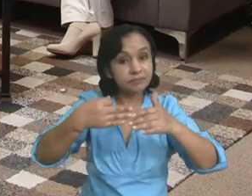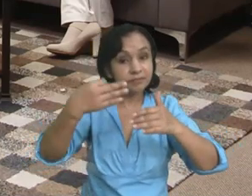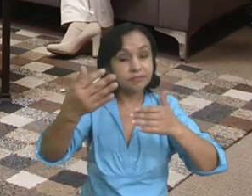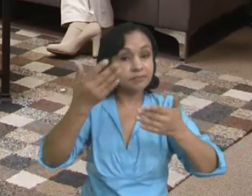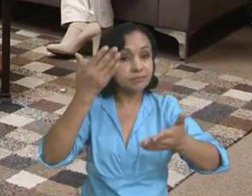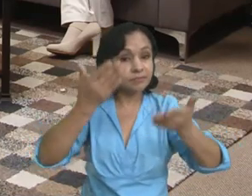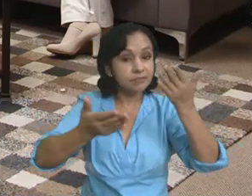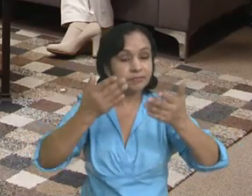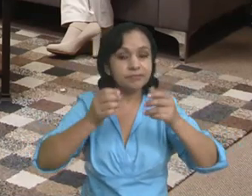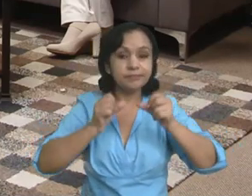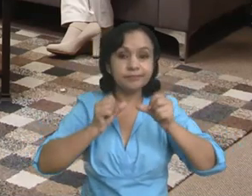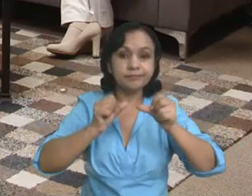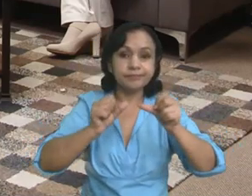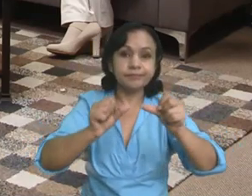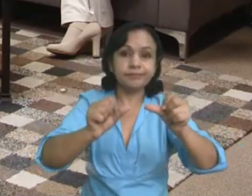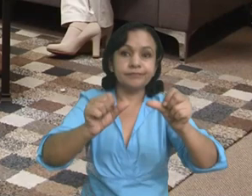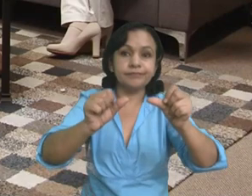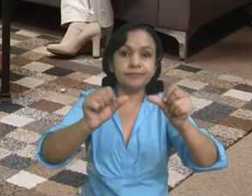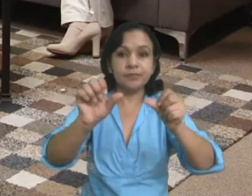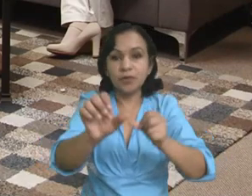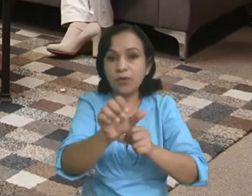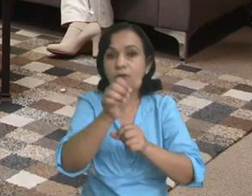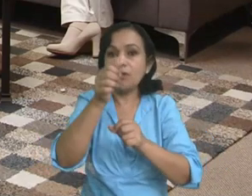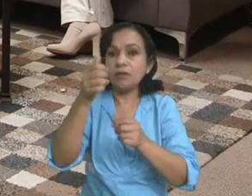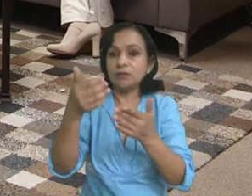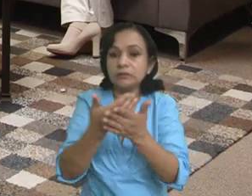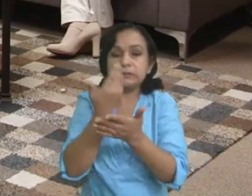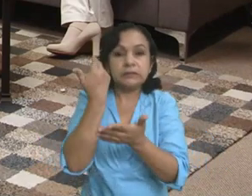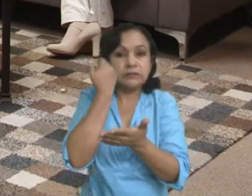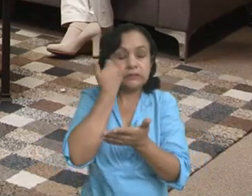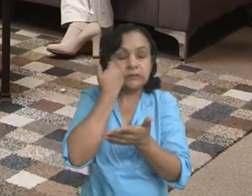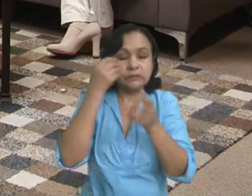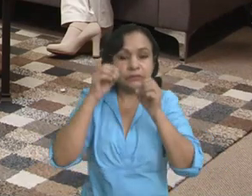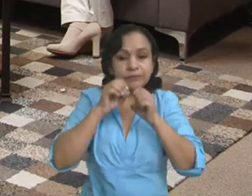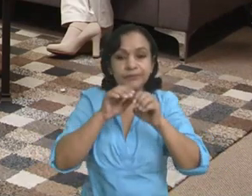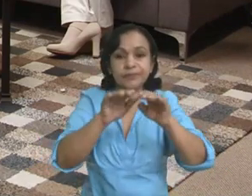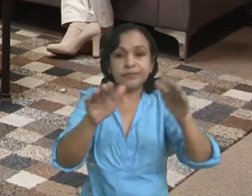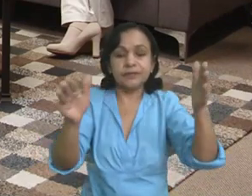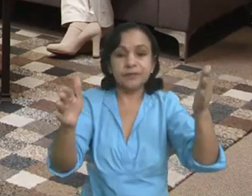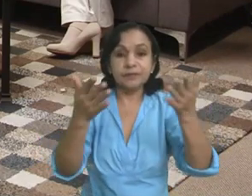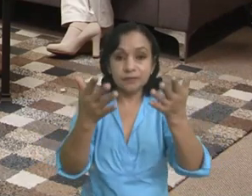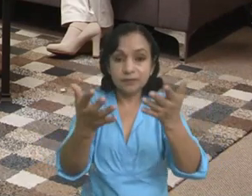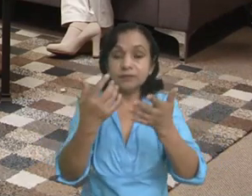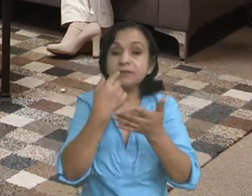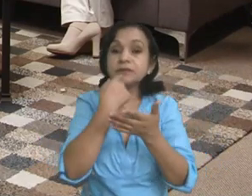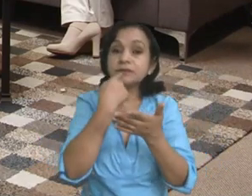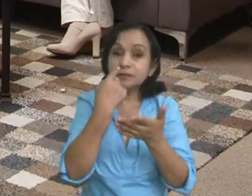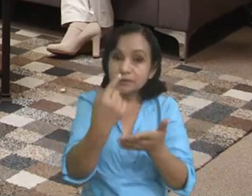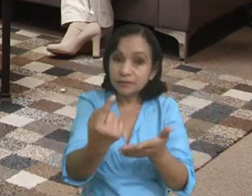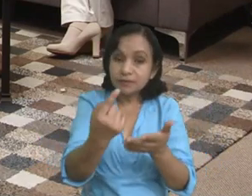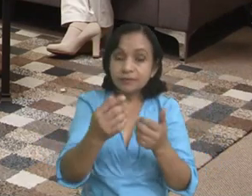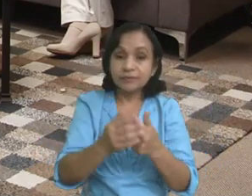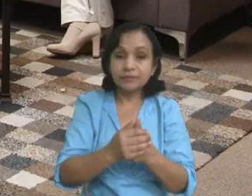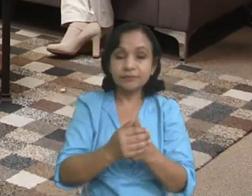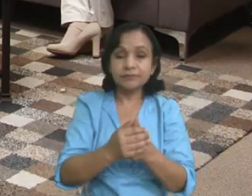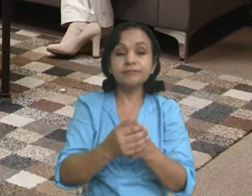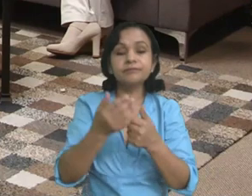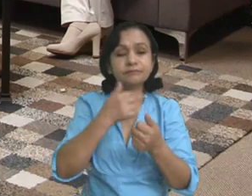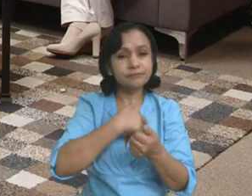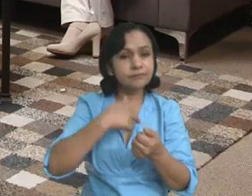o continúe o, bueno, surja otra pandemia. Lo que le quiero reforzar es que estamos en